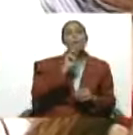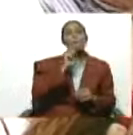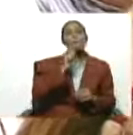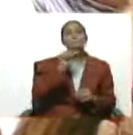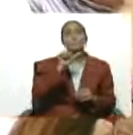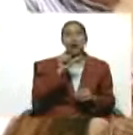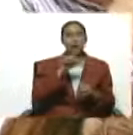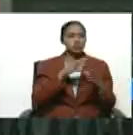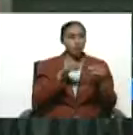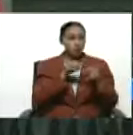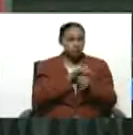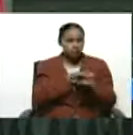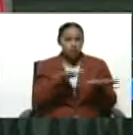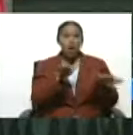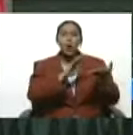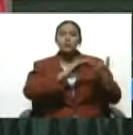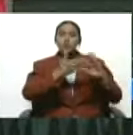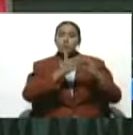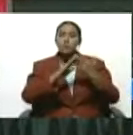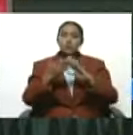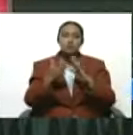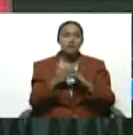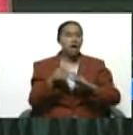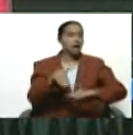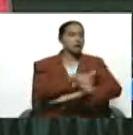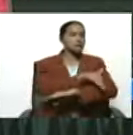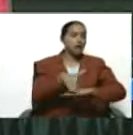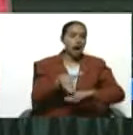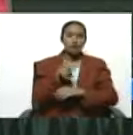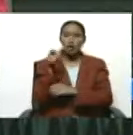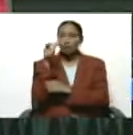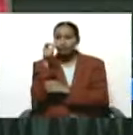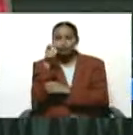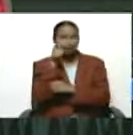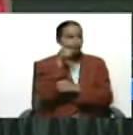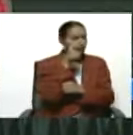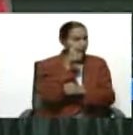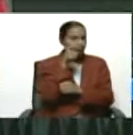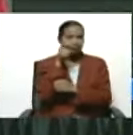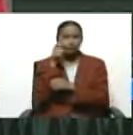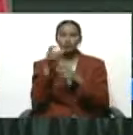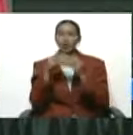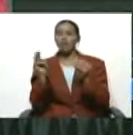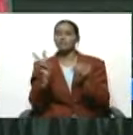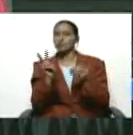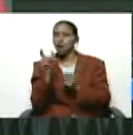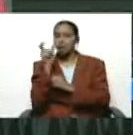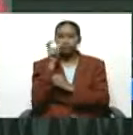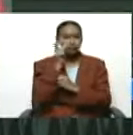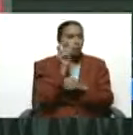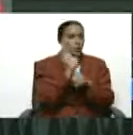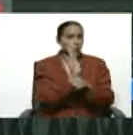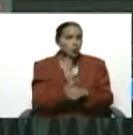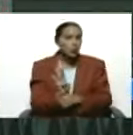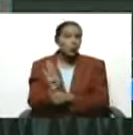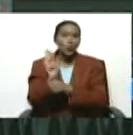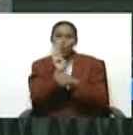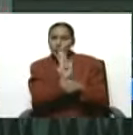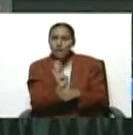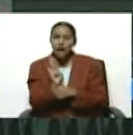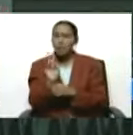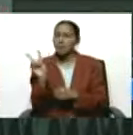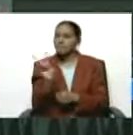cada comunidad, en cada calle, si aseguramos la paz en cada calle de Venezuela, estamos asegurando la paz en todo